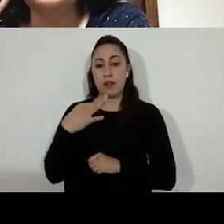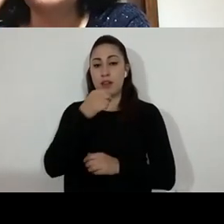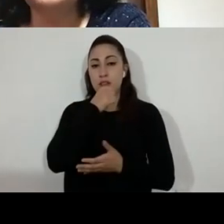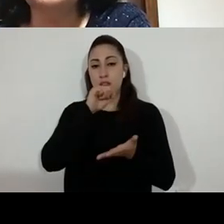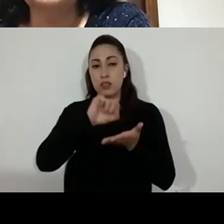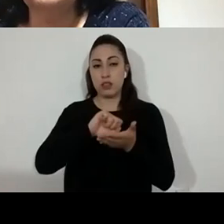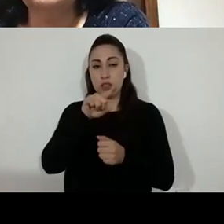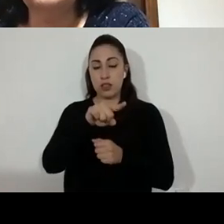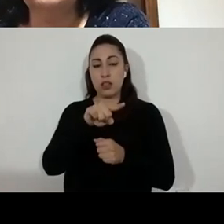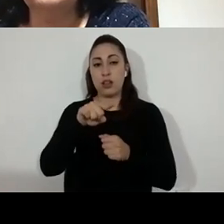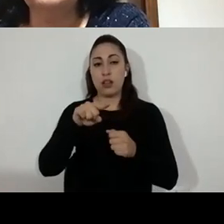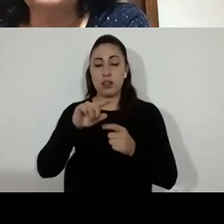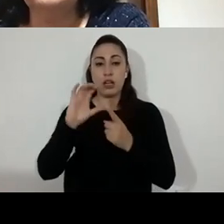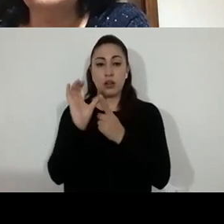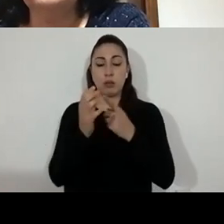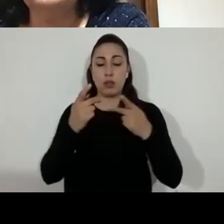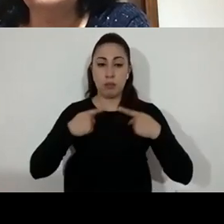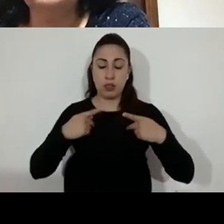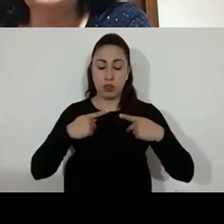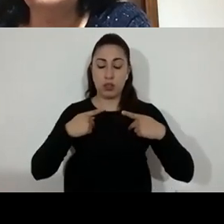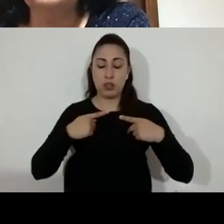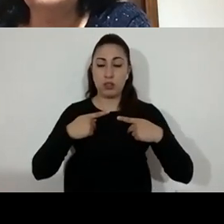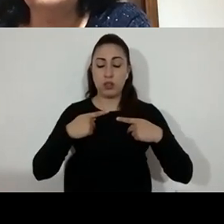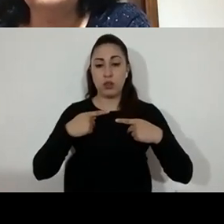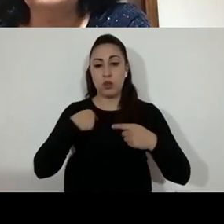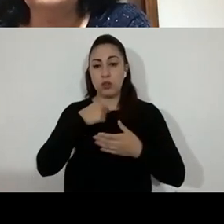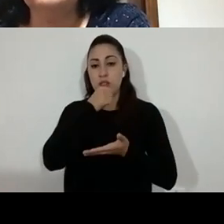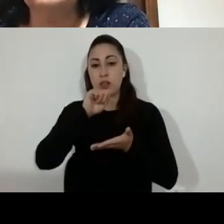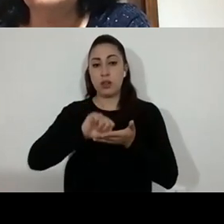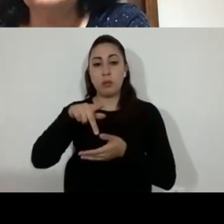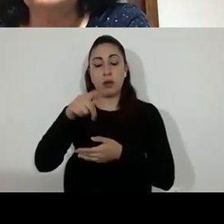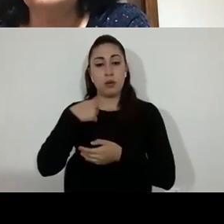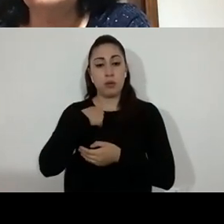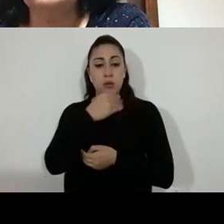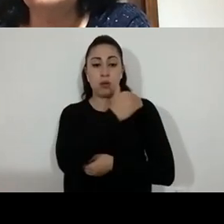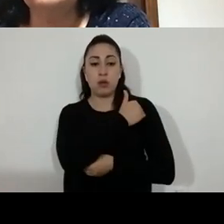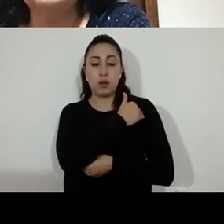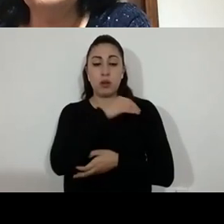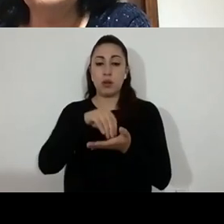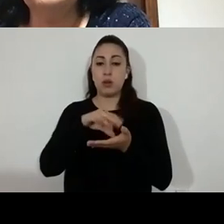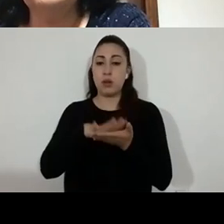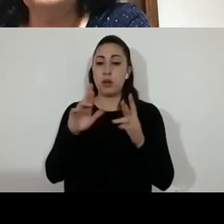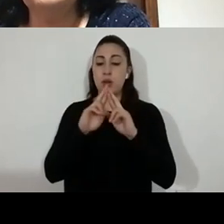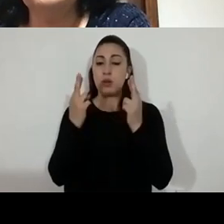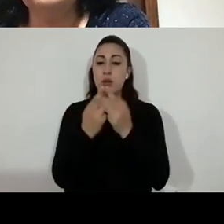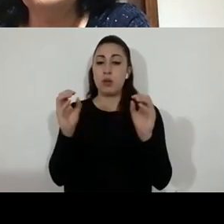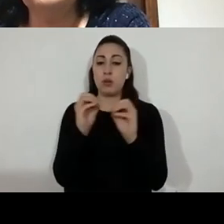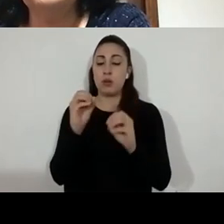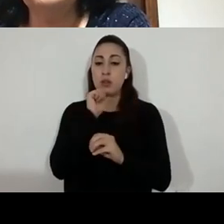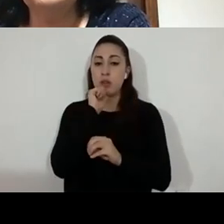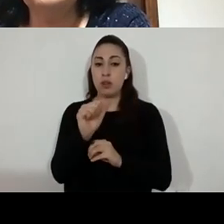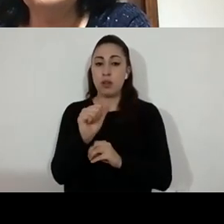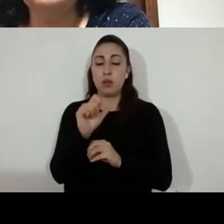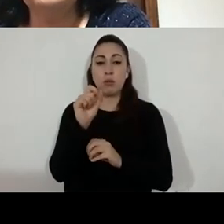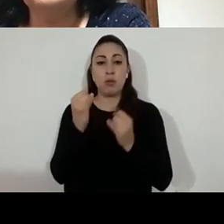Comisión de Participación Ciudadana y tampoco he sido convocado a ninguna reunión, ni con las autoridades